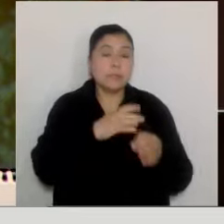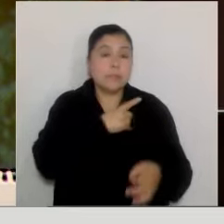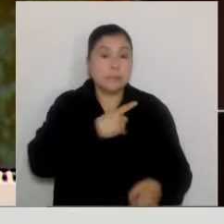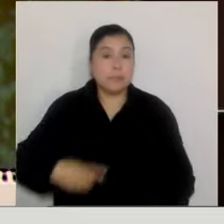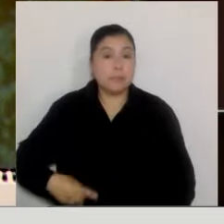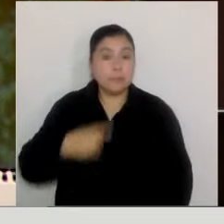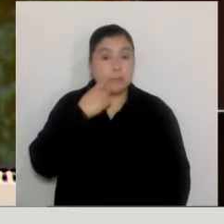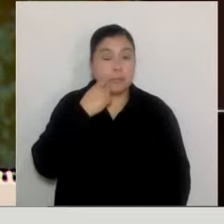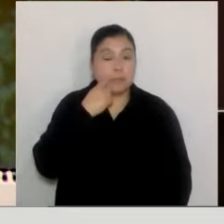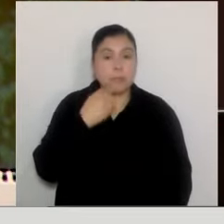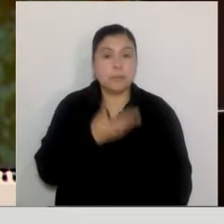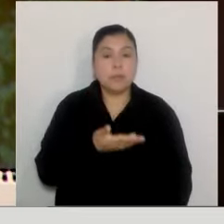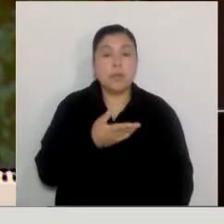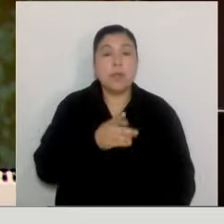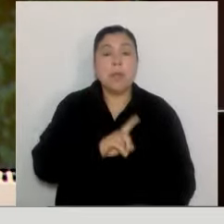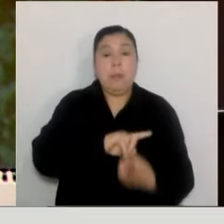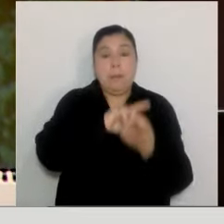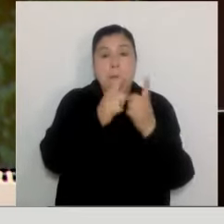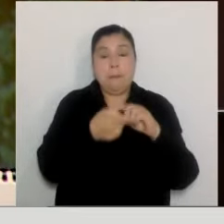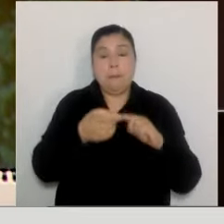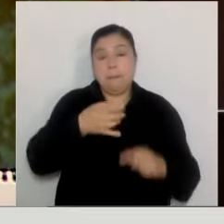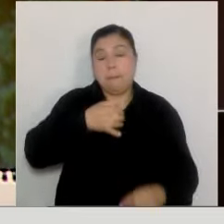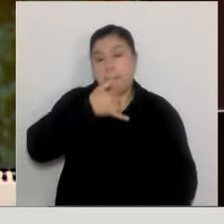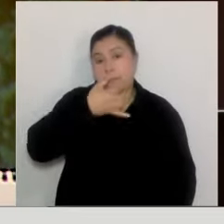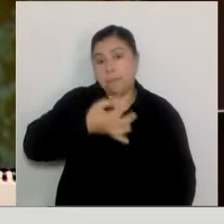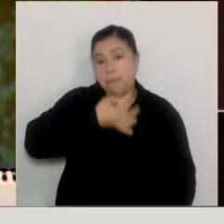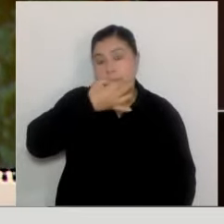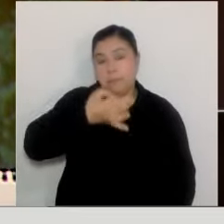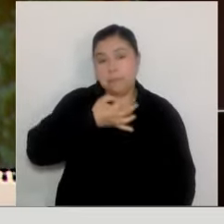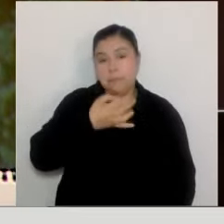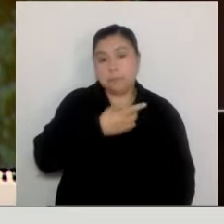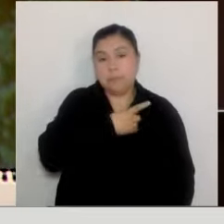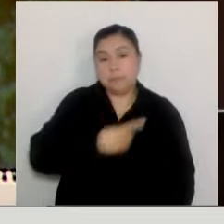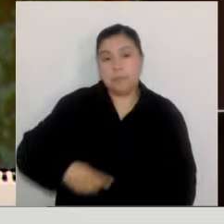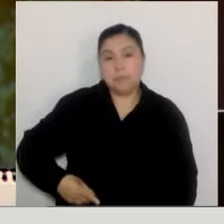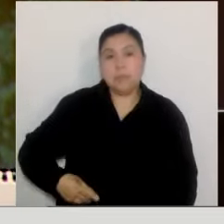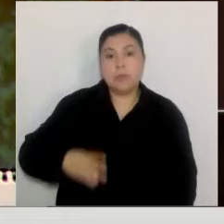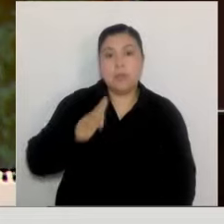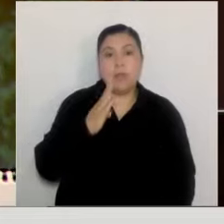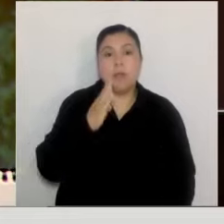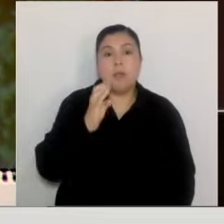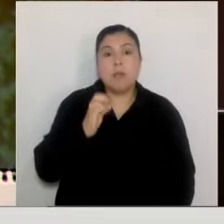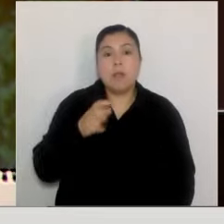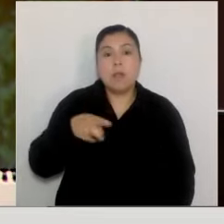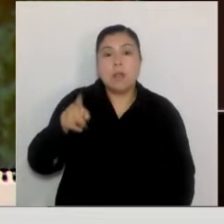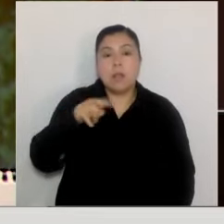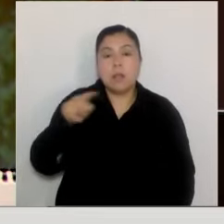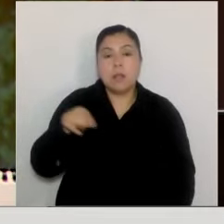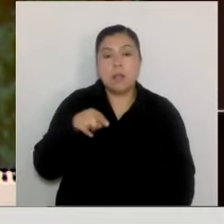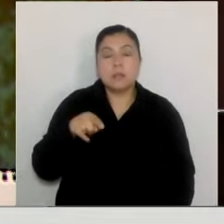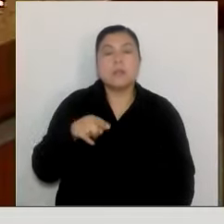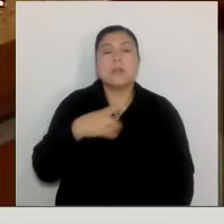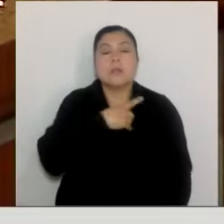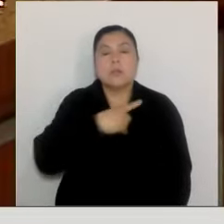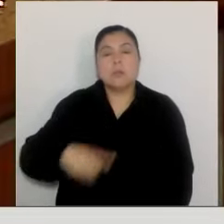tiene la palabra para continuar con el debate el diputado Alejandro bernales diputado